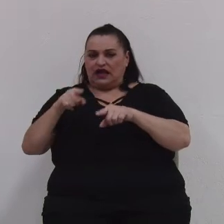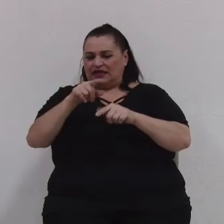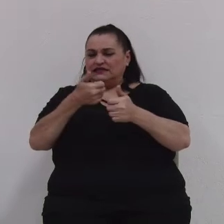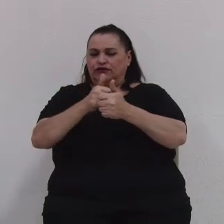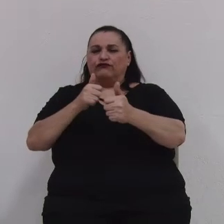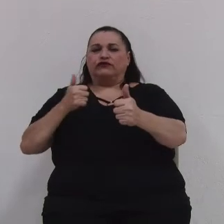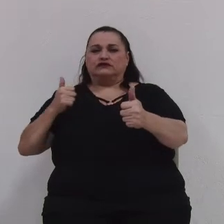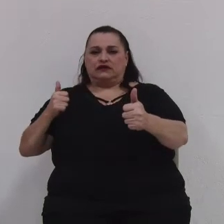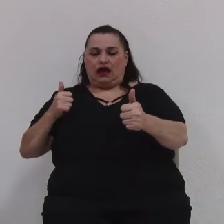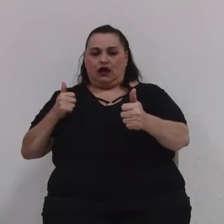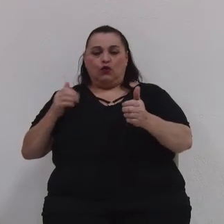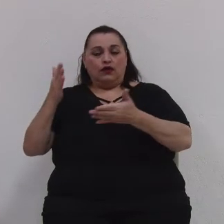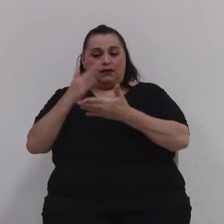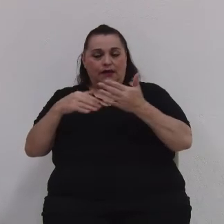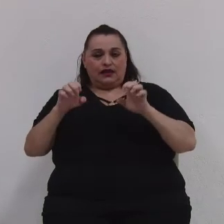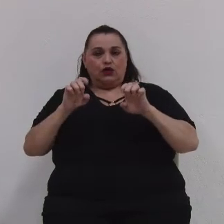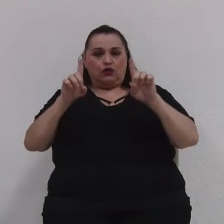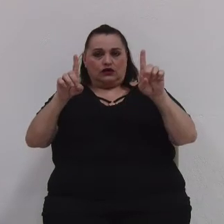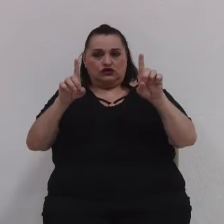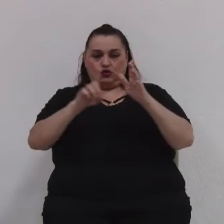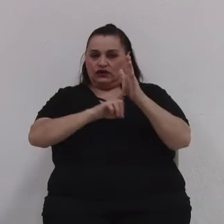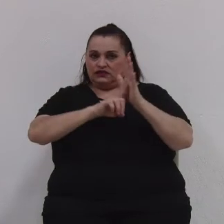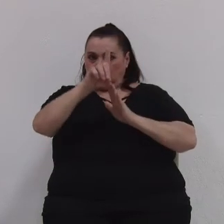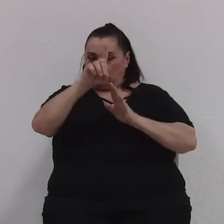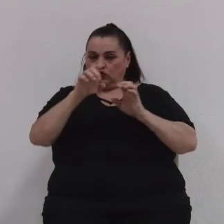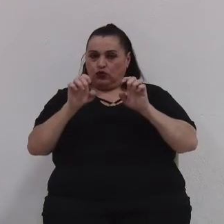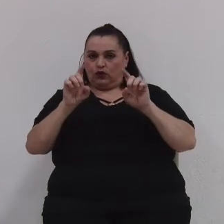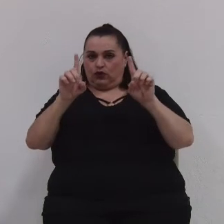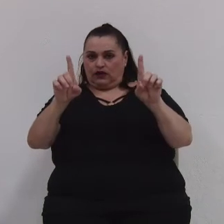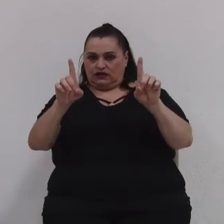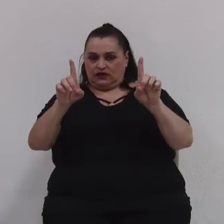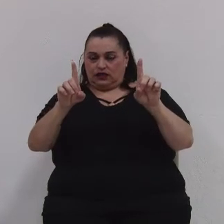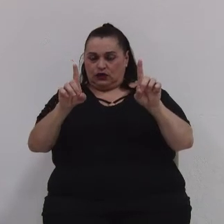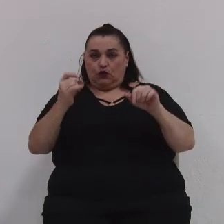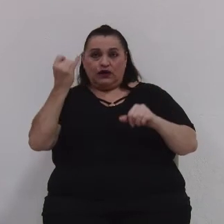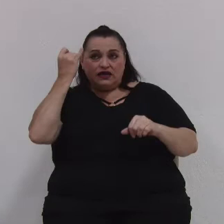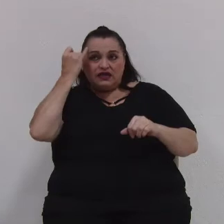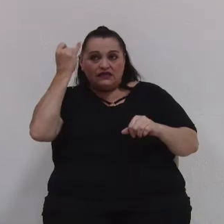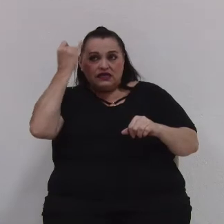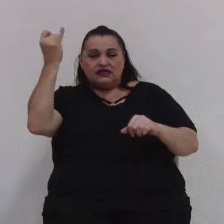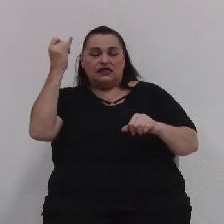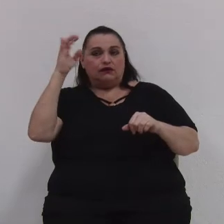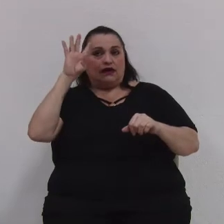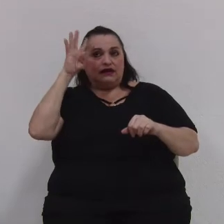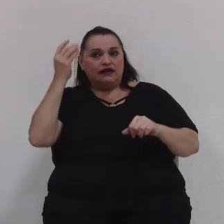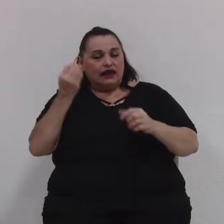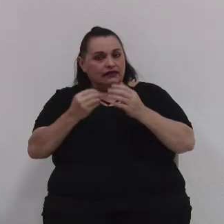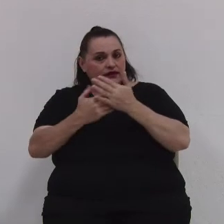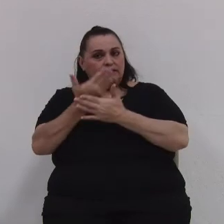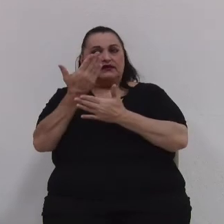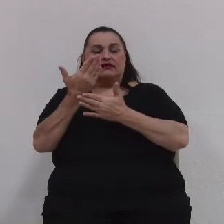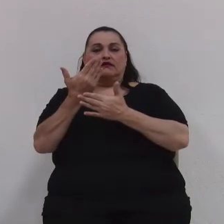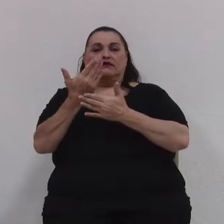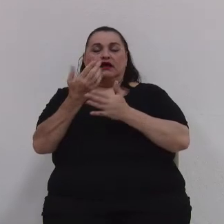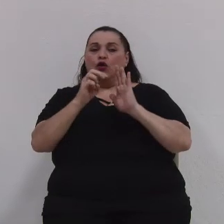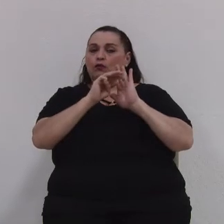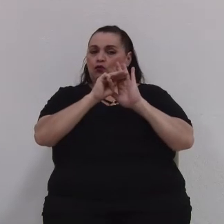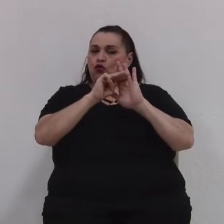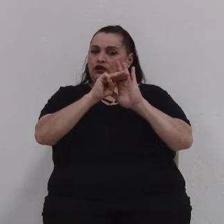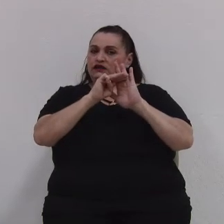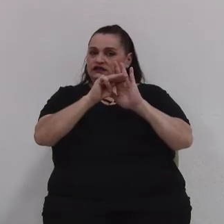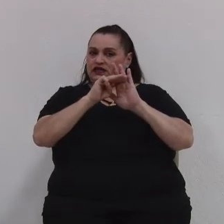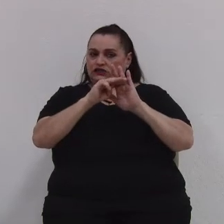rezago en educación, en desarrollo educativo, en iniciativa, en creatividad, en la